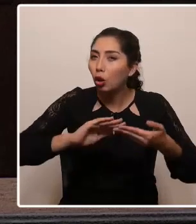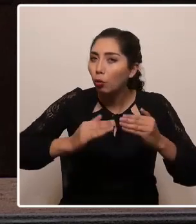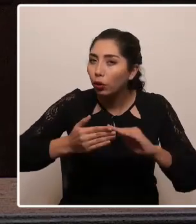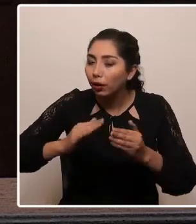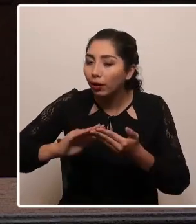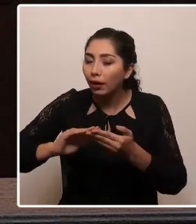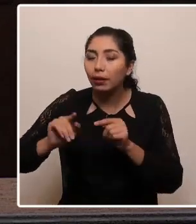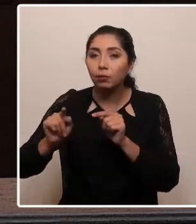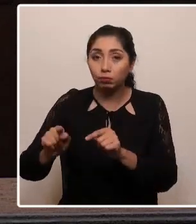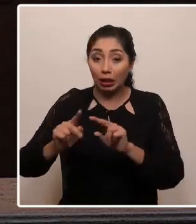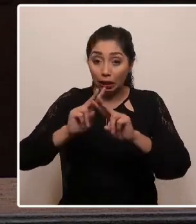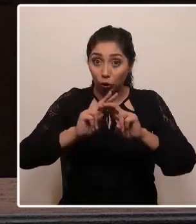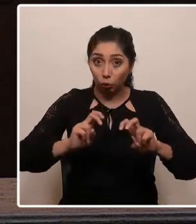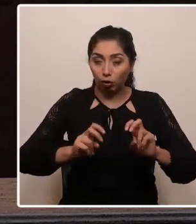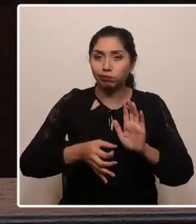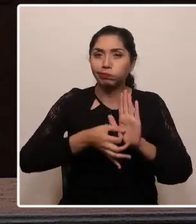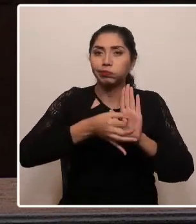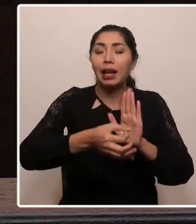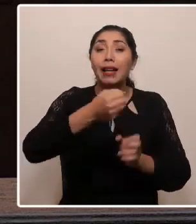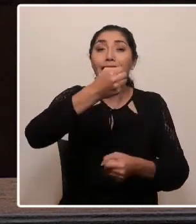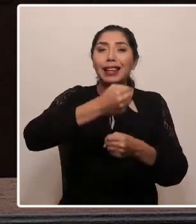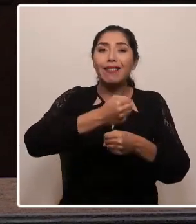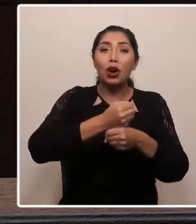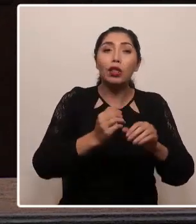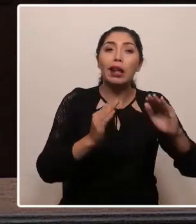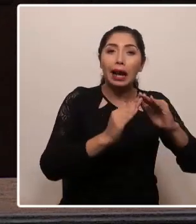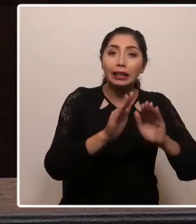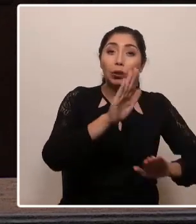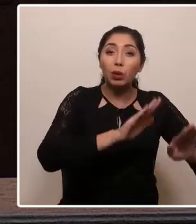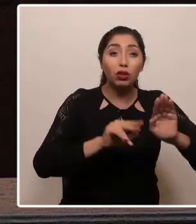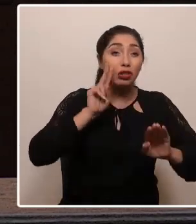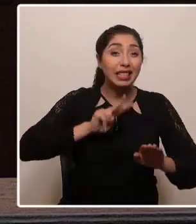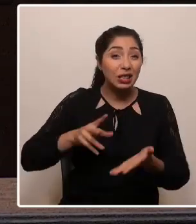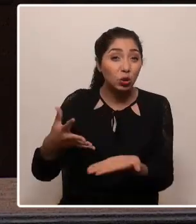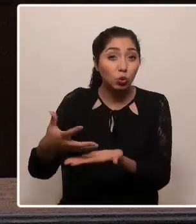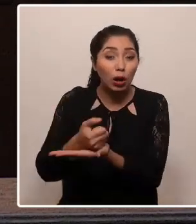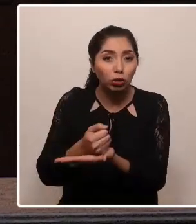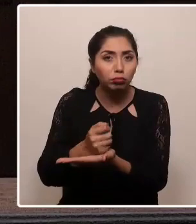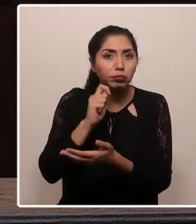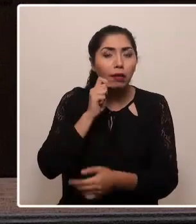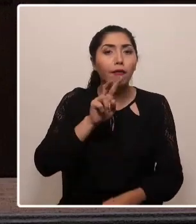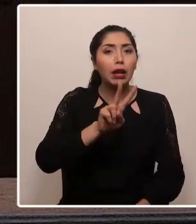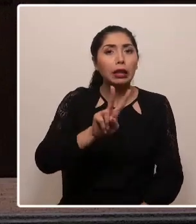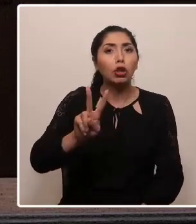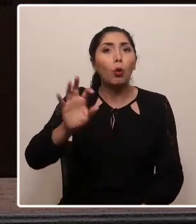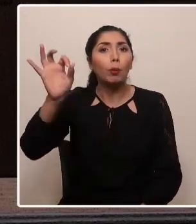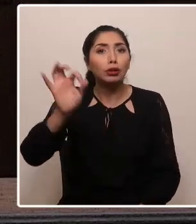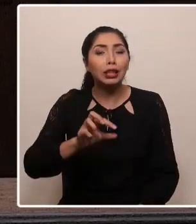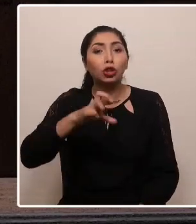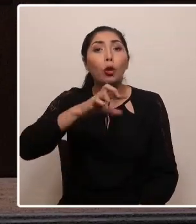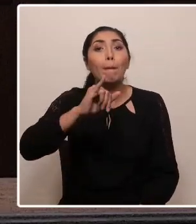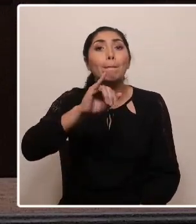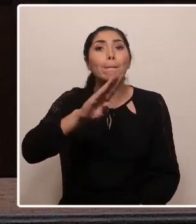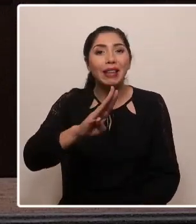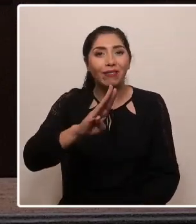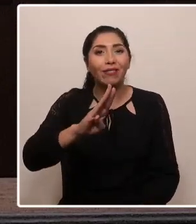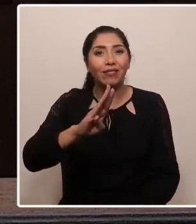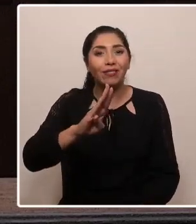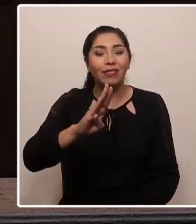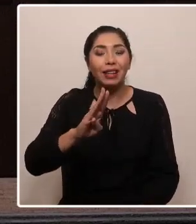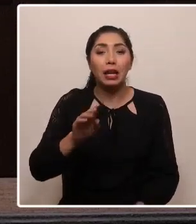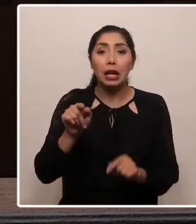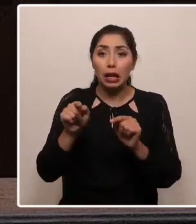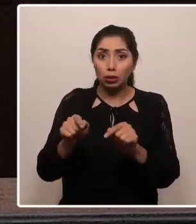se estimó que el trabajo doméstico y de cuidados no remunerado equivale al 22% del PIB ampliado, lo que supera